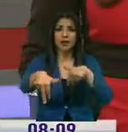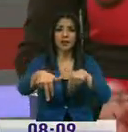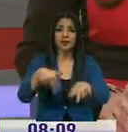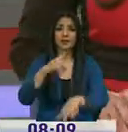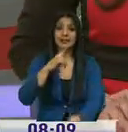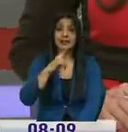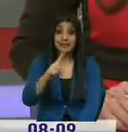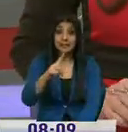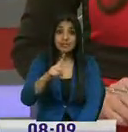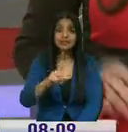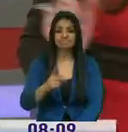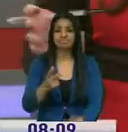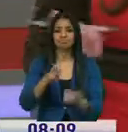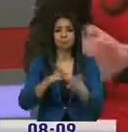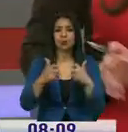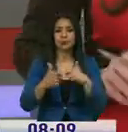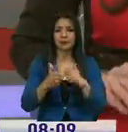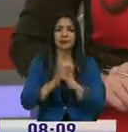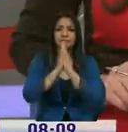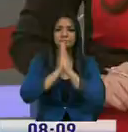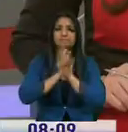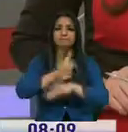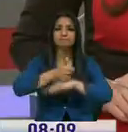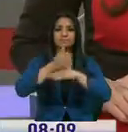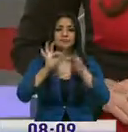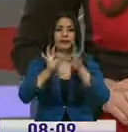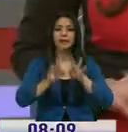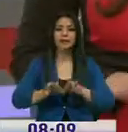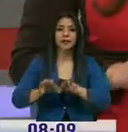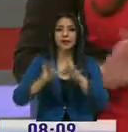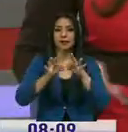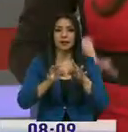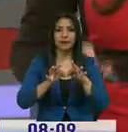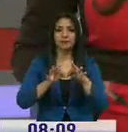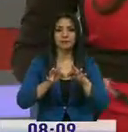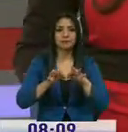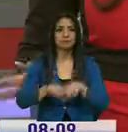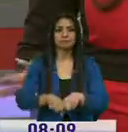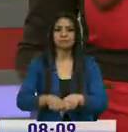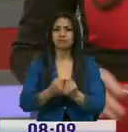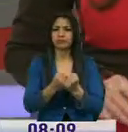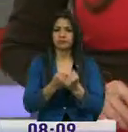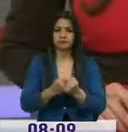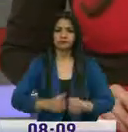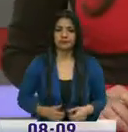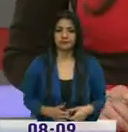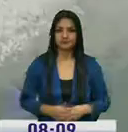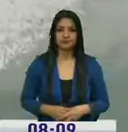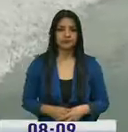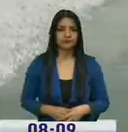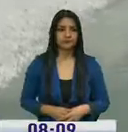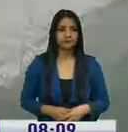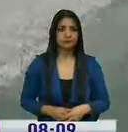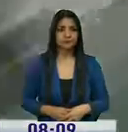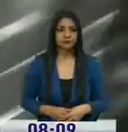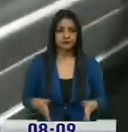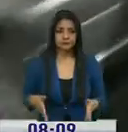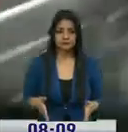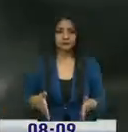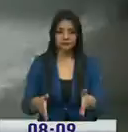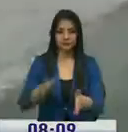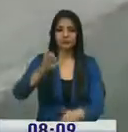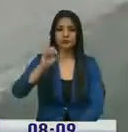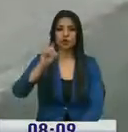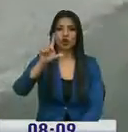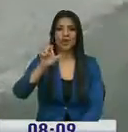dicen precisamente que piden a las autoridades que se arregle la tubería que estaría completamente dañada. En la calle Toledo, en